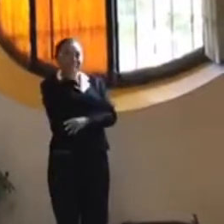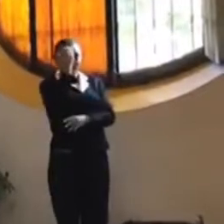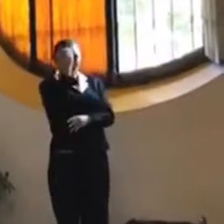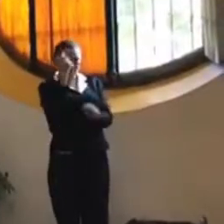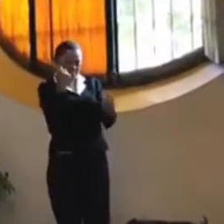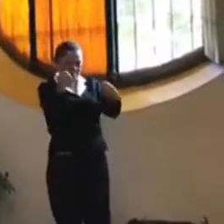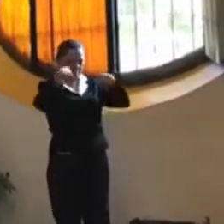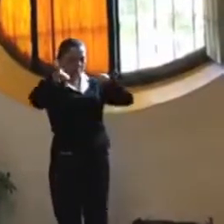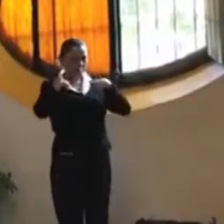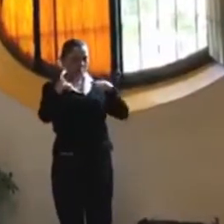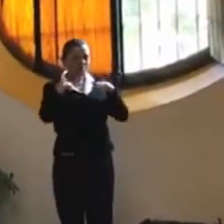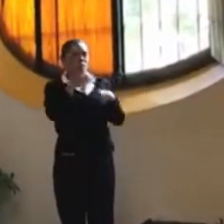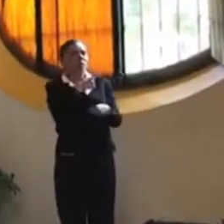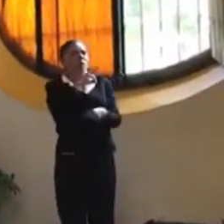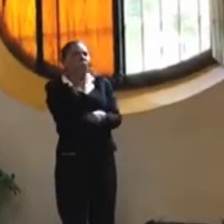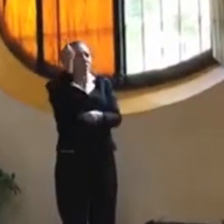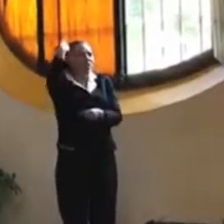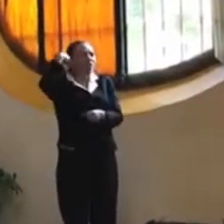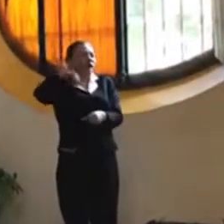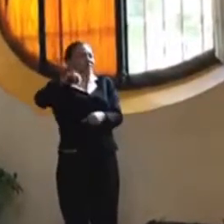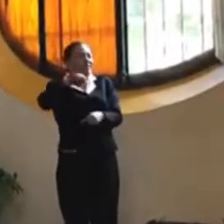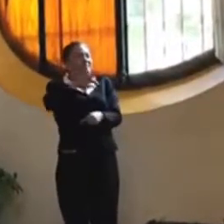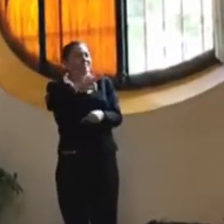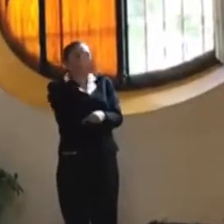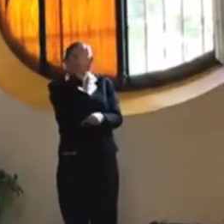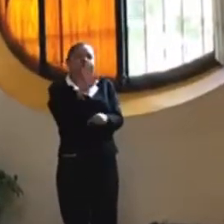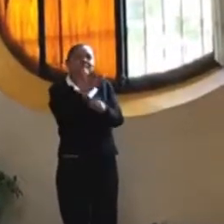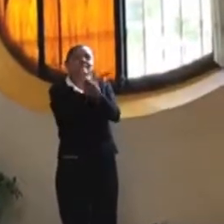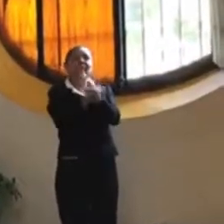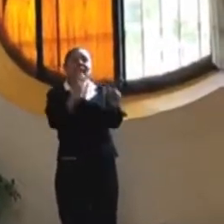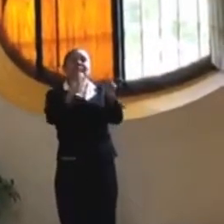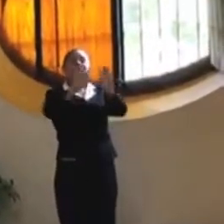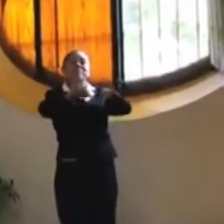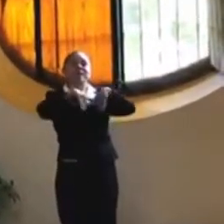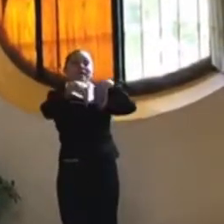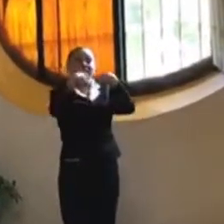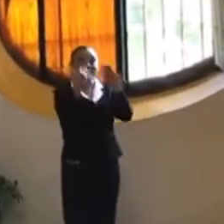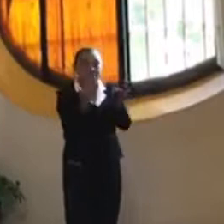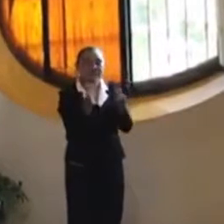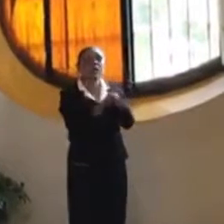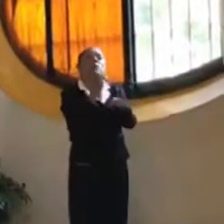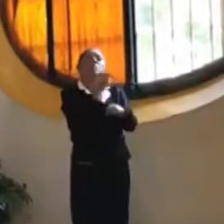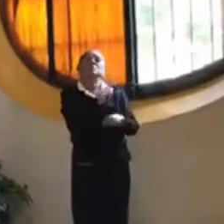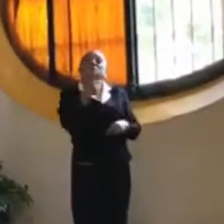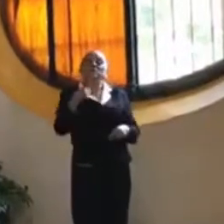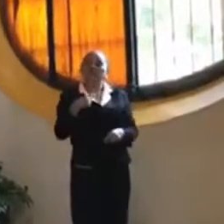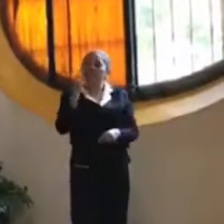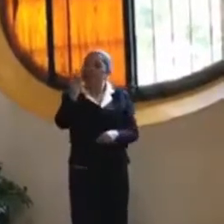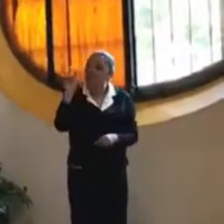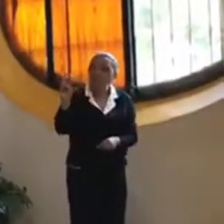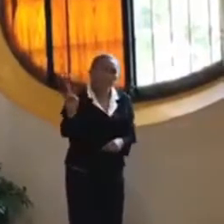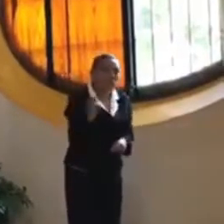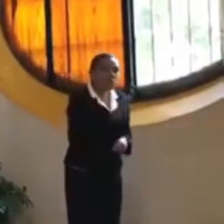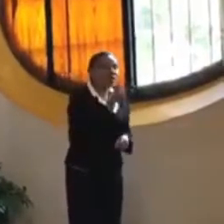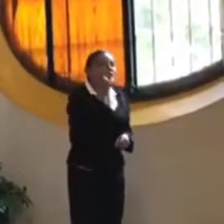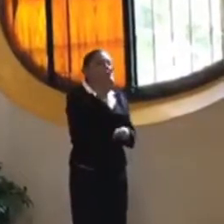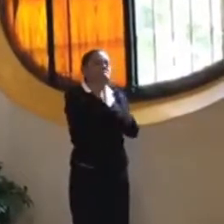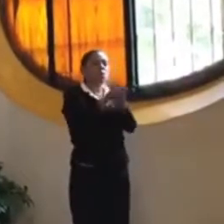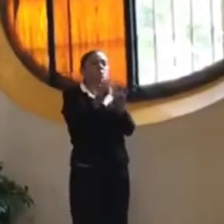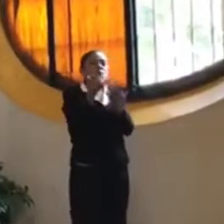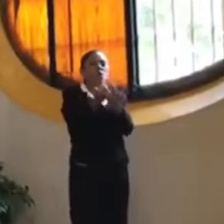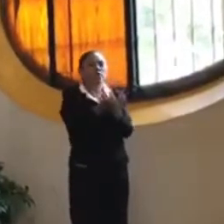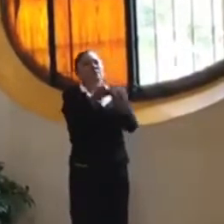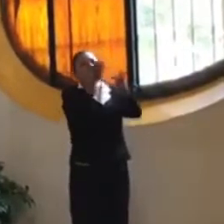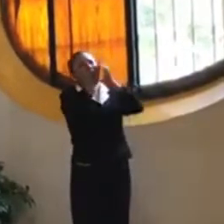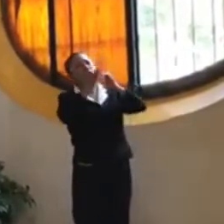a la vida de otra manera. Creo que hay que ver también la generación de un gran proyecto de coros, de